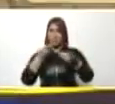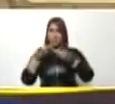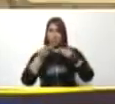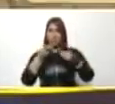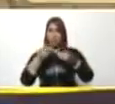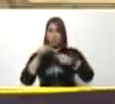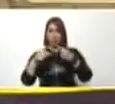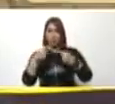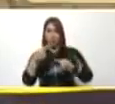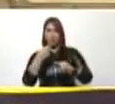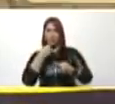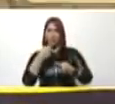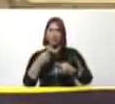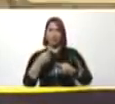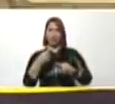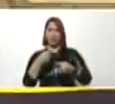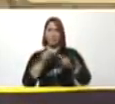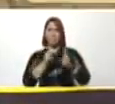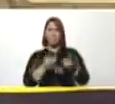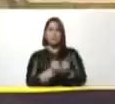trataron de llamar la mesita.